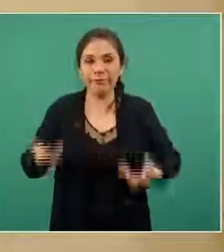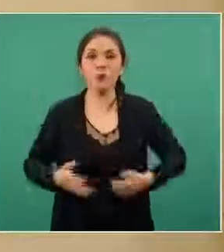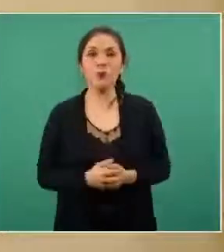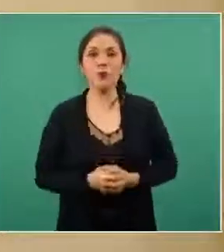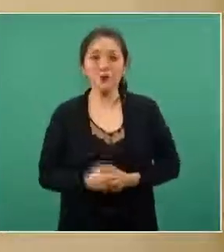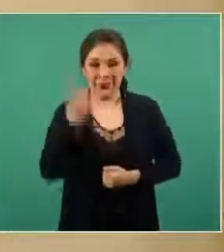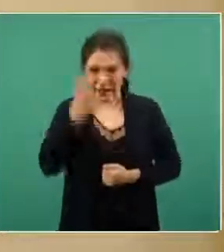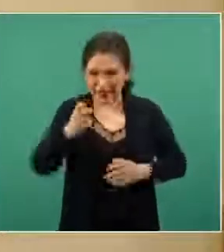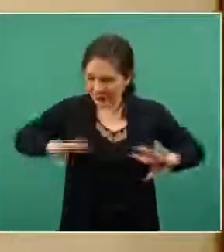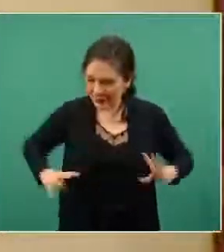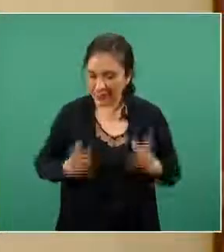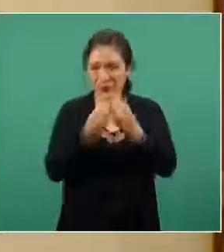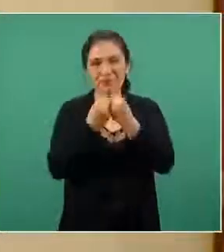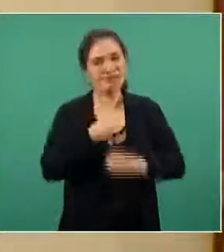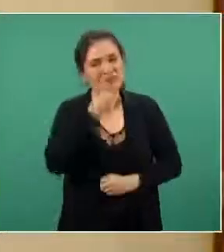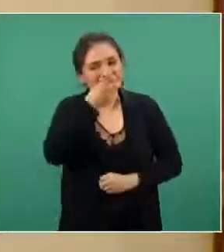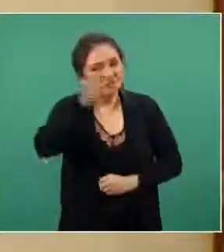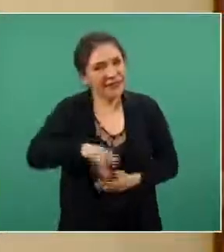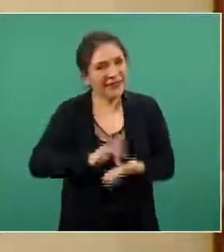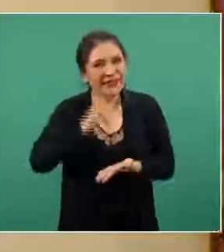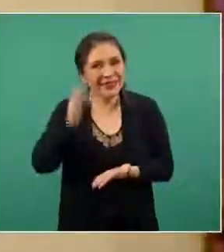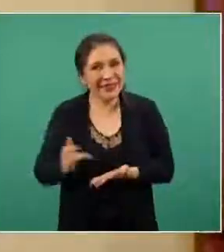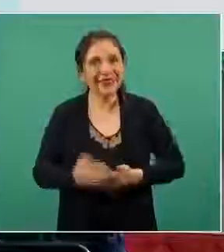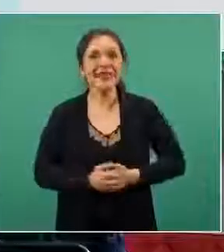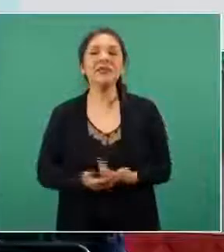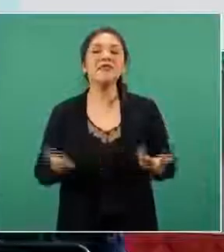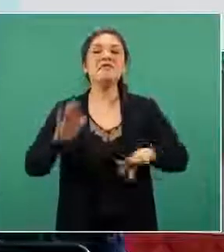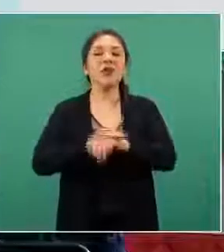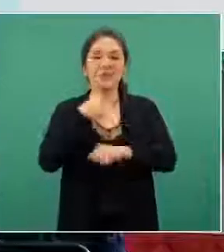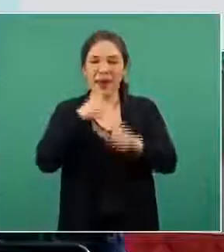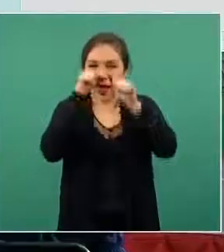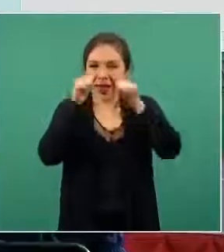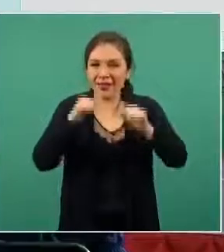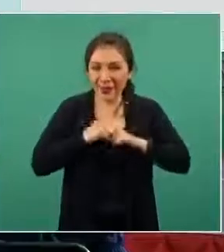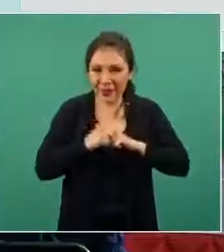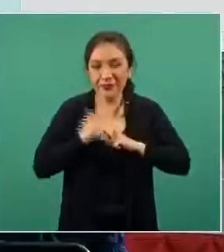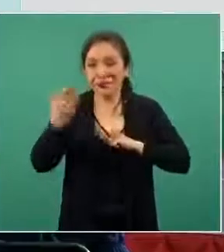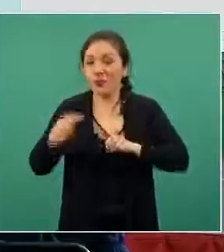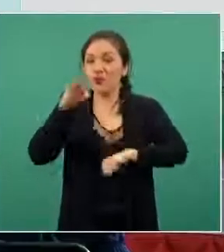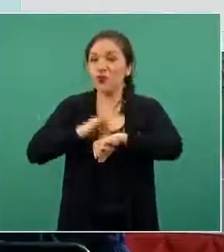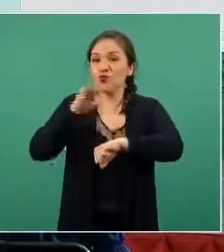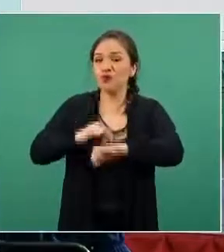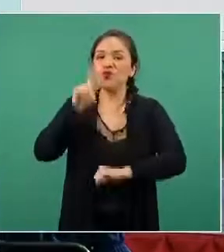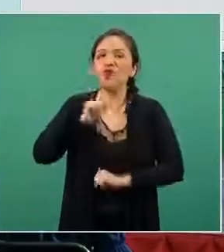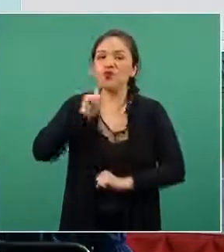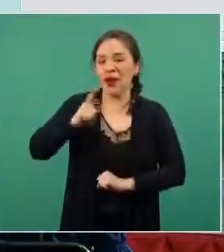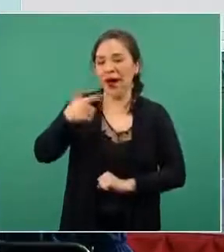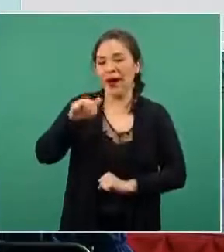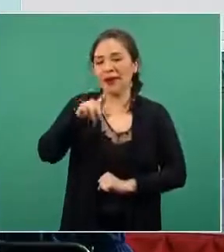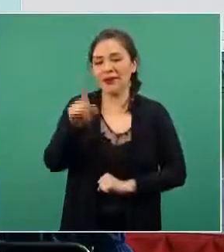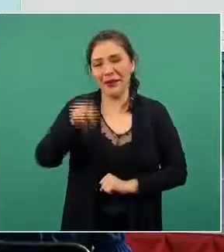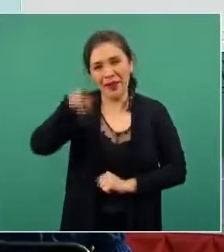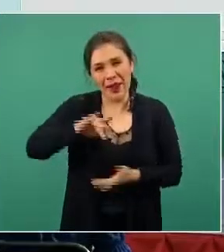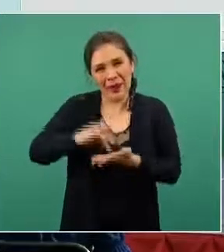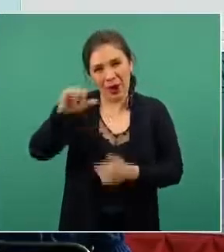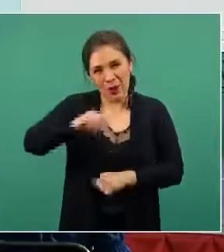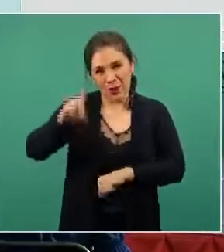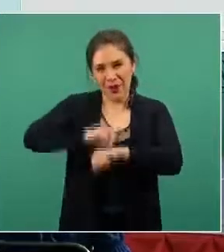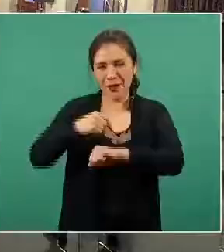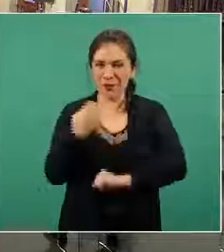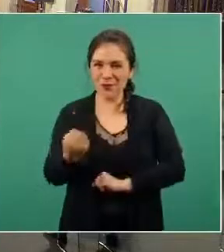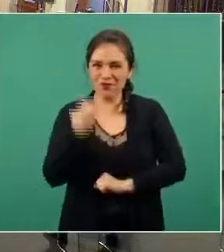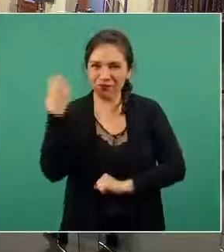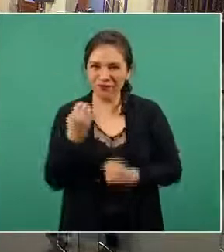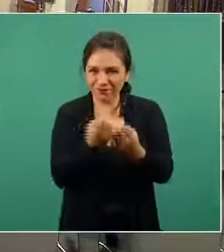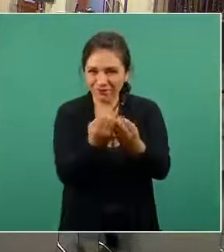Con todo esto, les quiero dar a ustedes las gracias por su atención. Doctora de la Garza, muchas gracias por el foro. Muchas